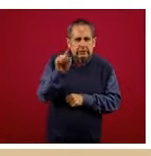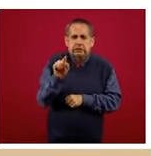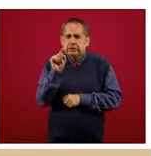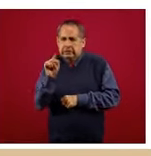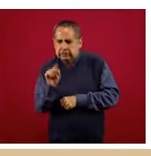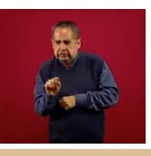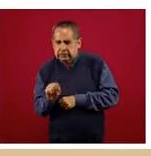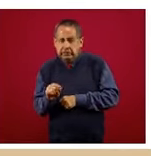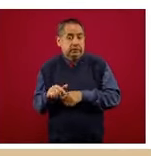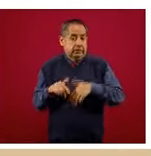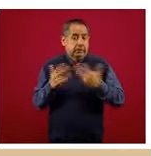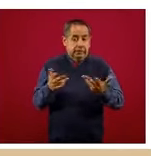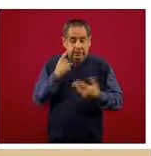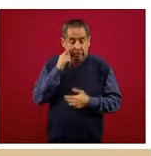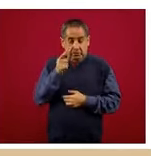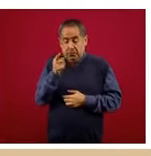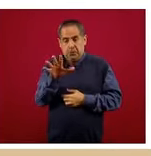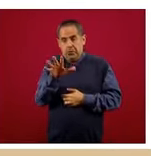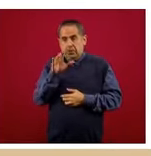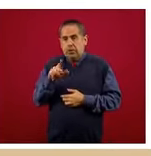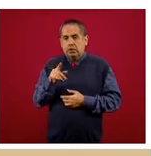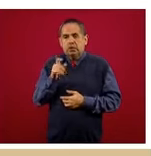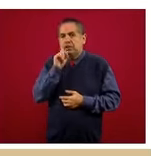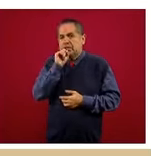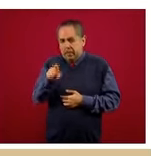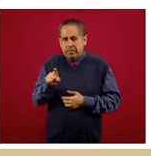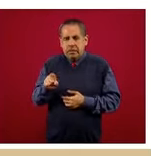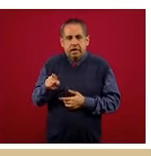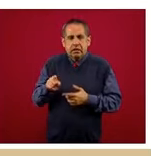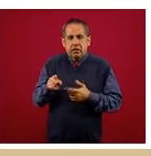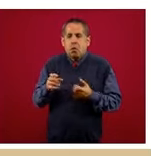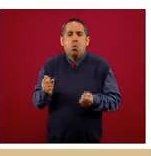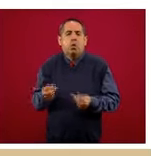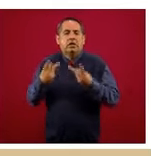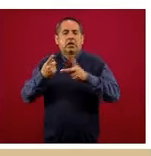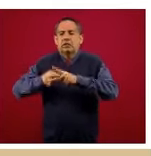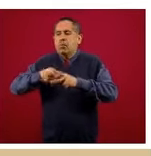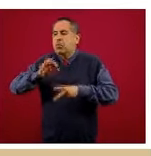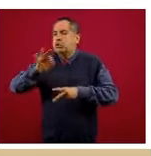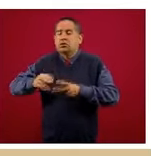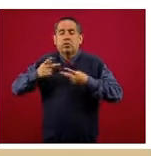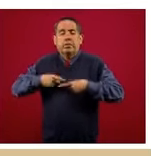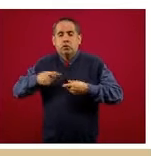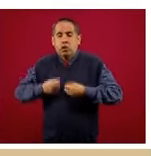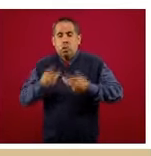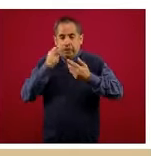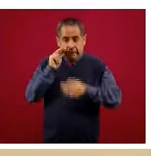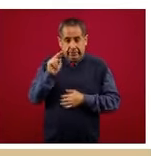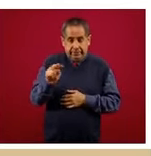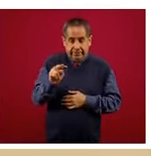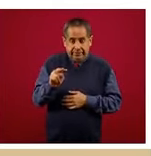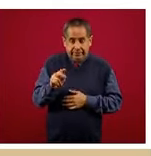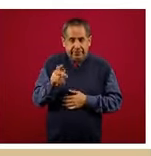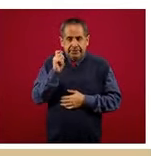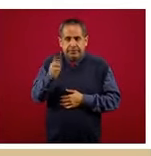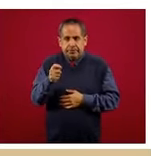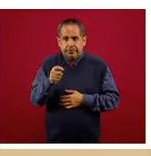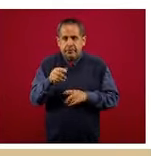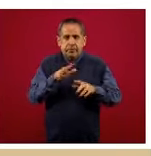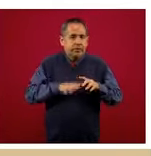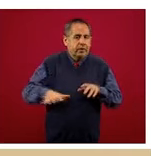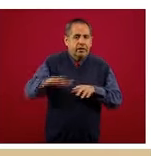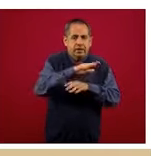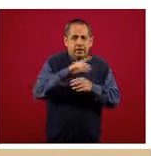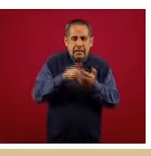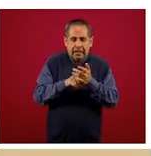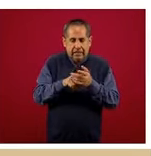los municipios es porque esta imagen también está en una base poblacional. Lo que estamos viendo en los números de cada una de